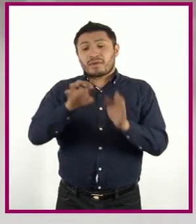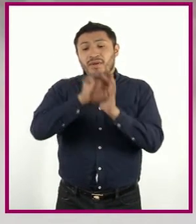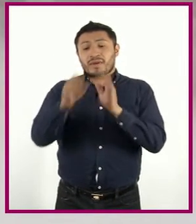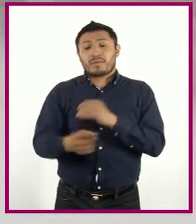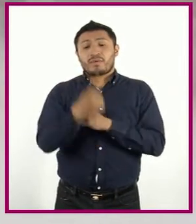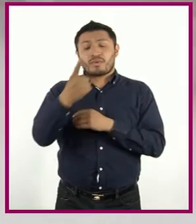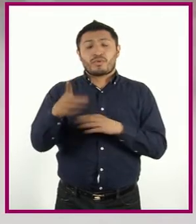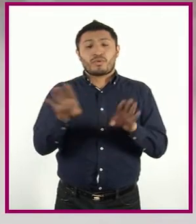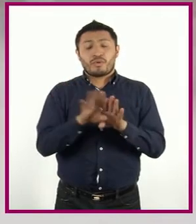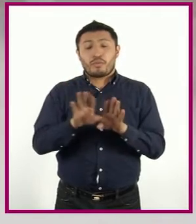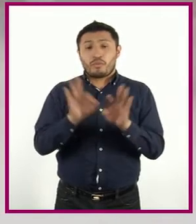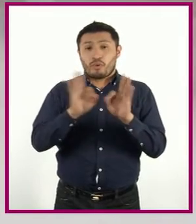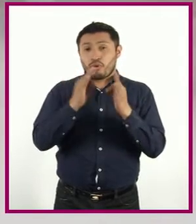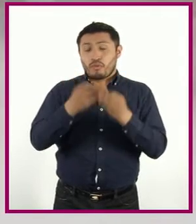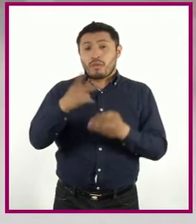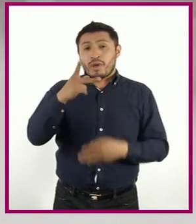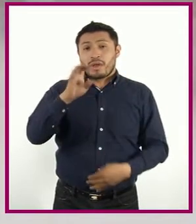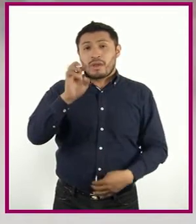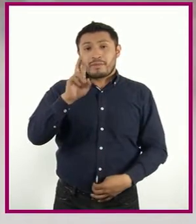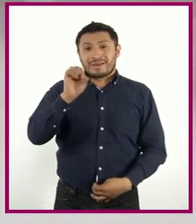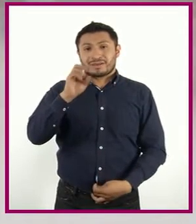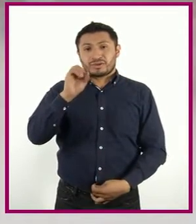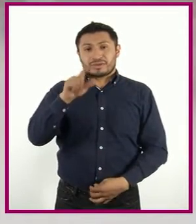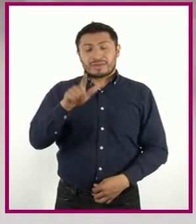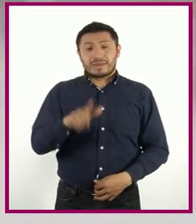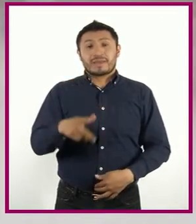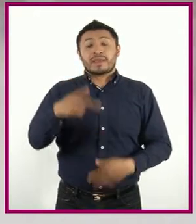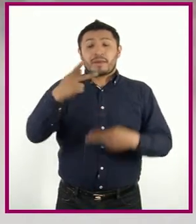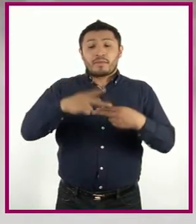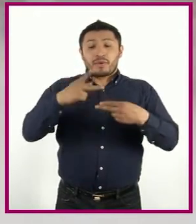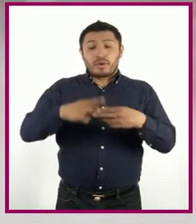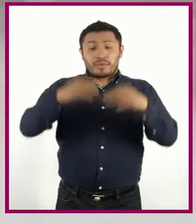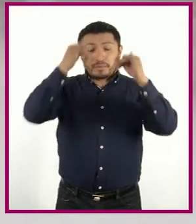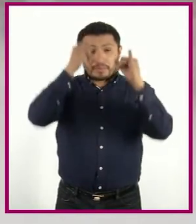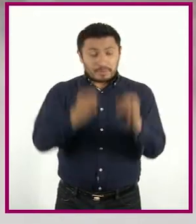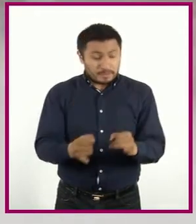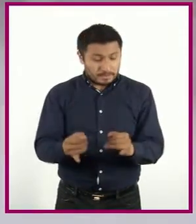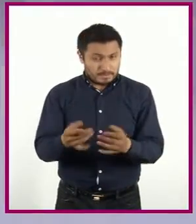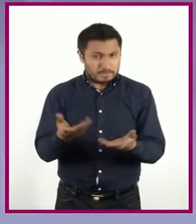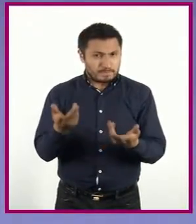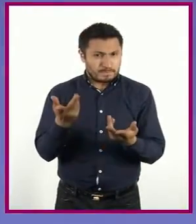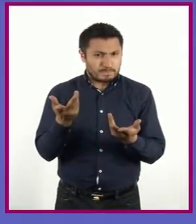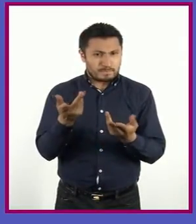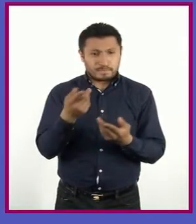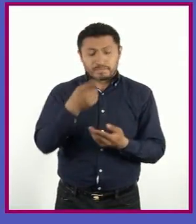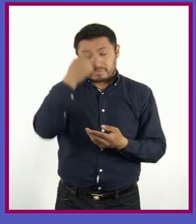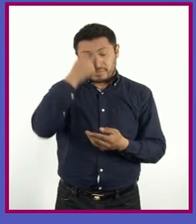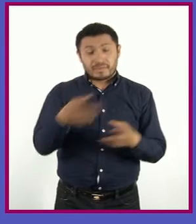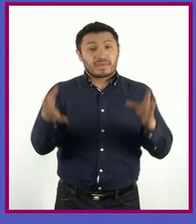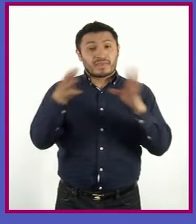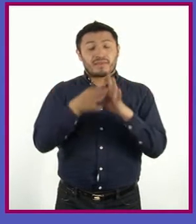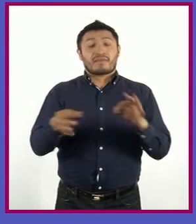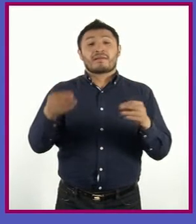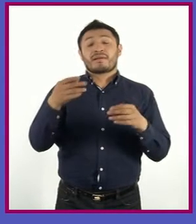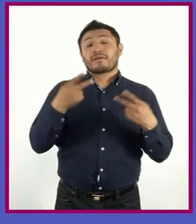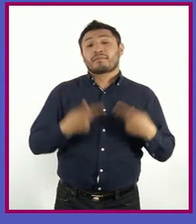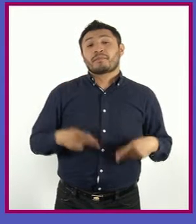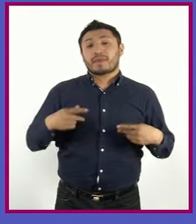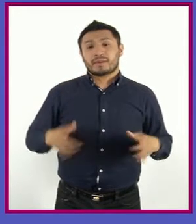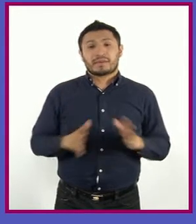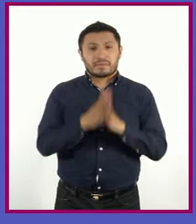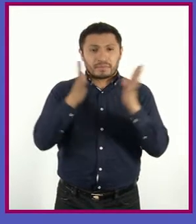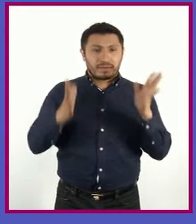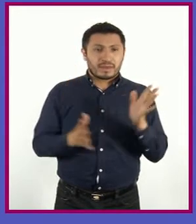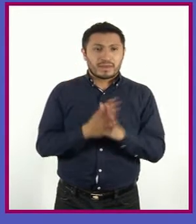tipo personal. Así es, los pronombres personales sirven para mencionar a la persona que participa en